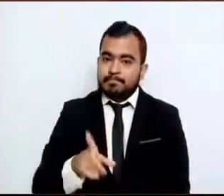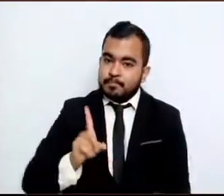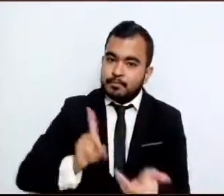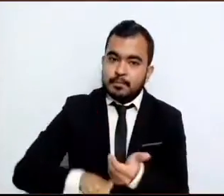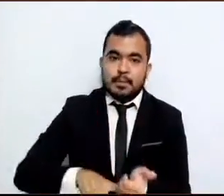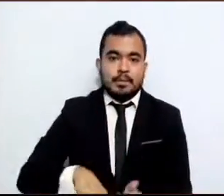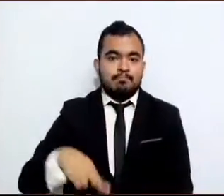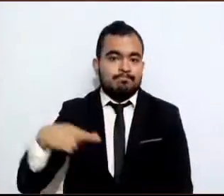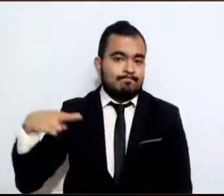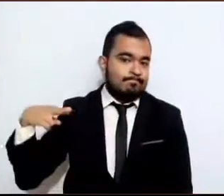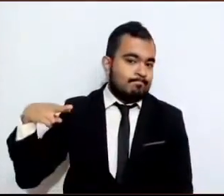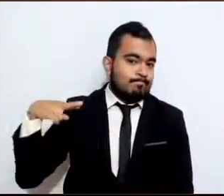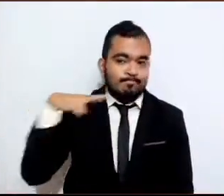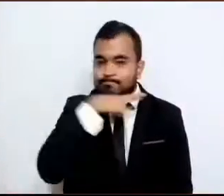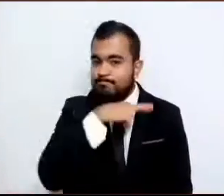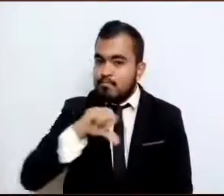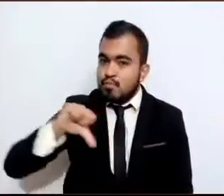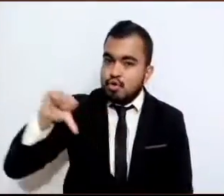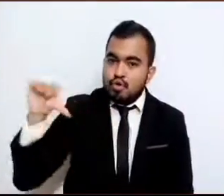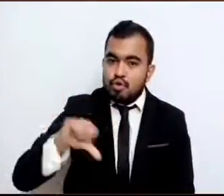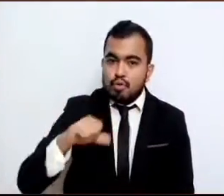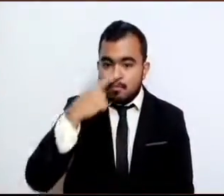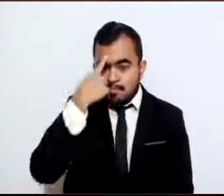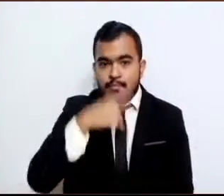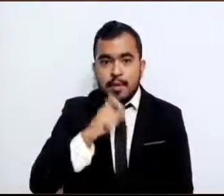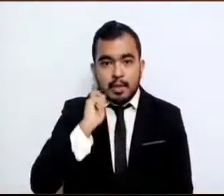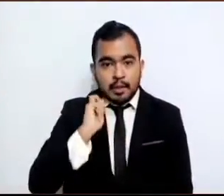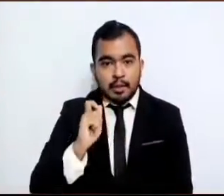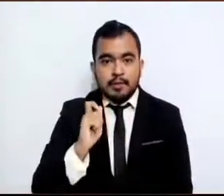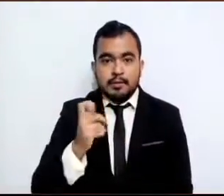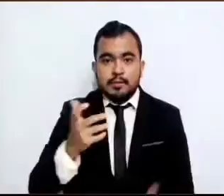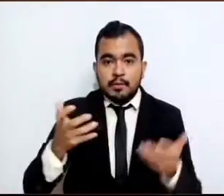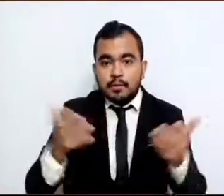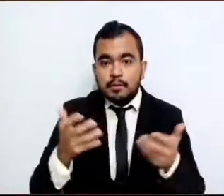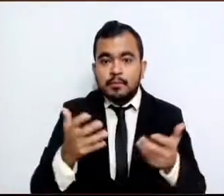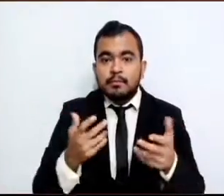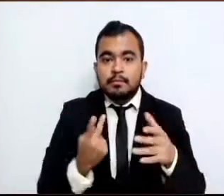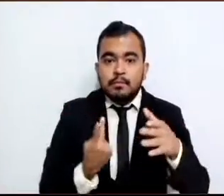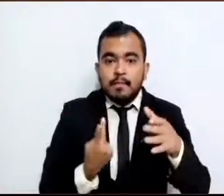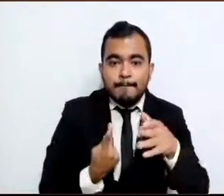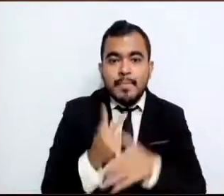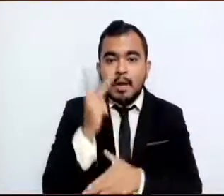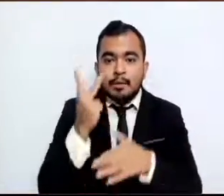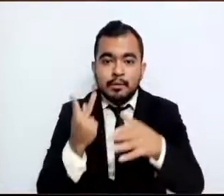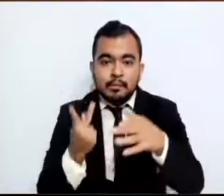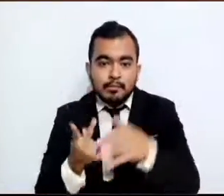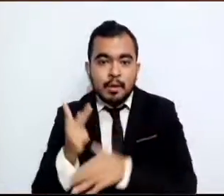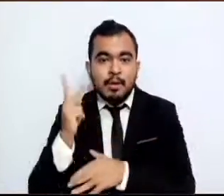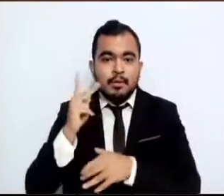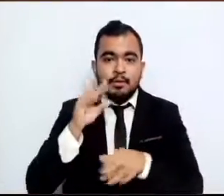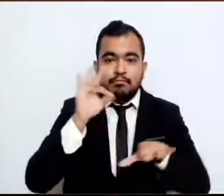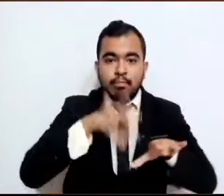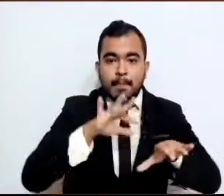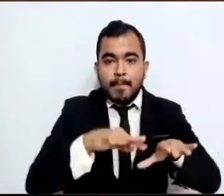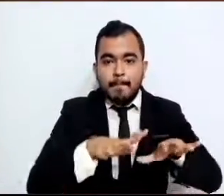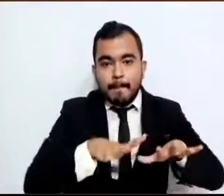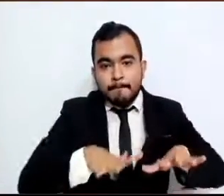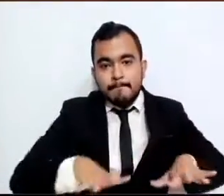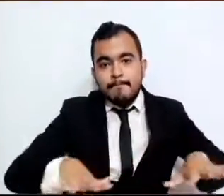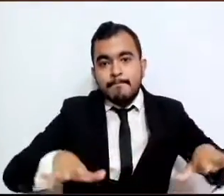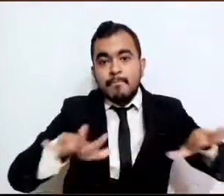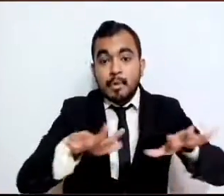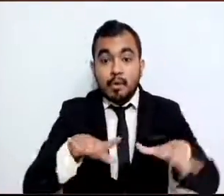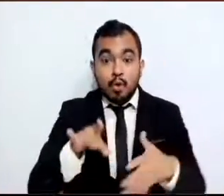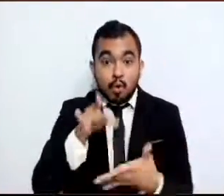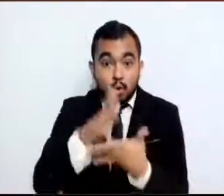empiece una jornada de reforestación. Sé que no solo es así, sé que no solo es